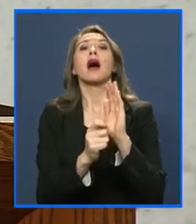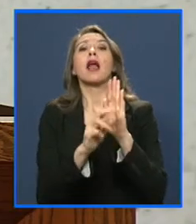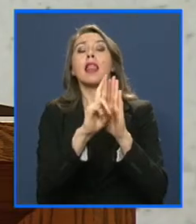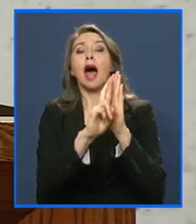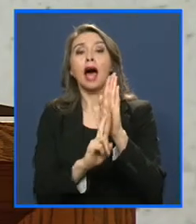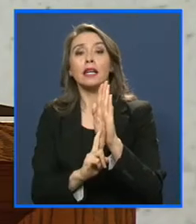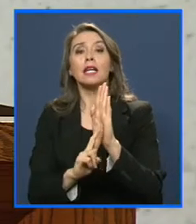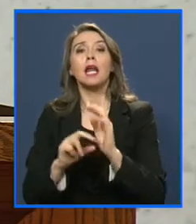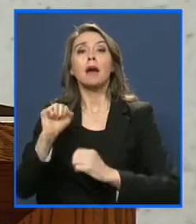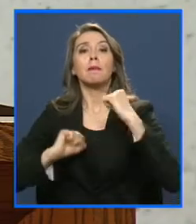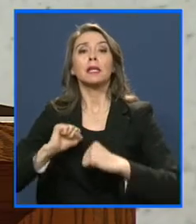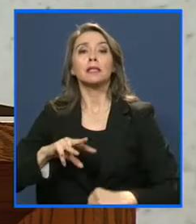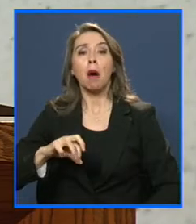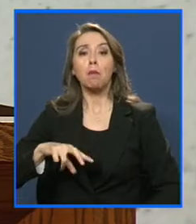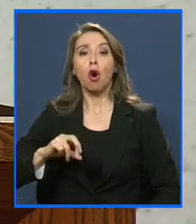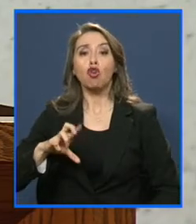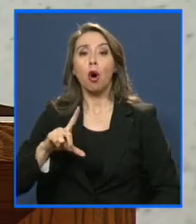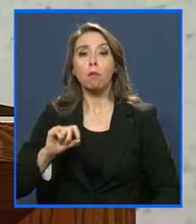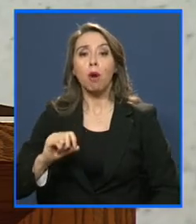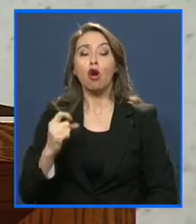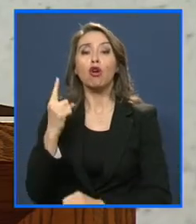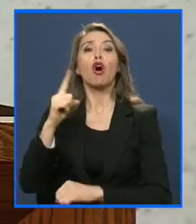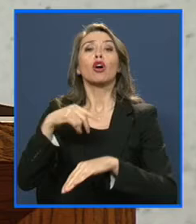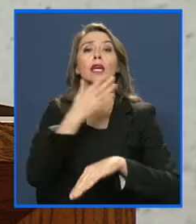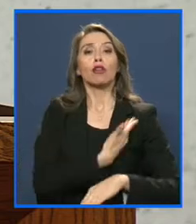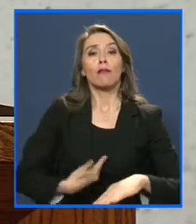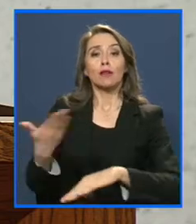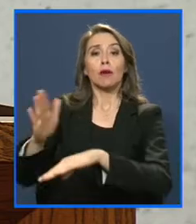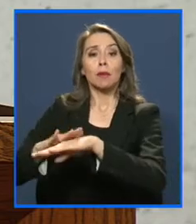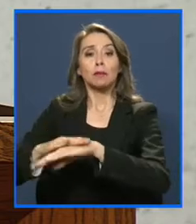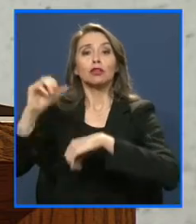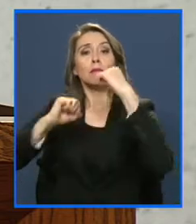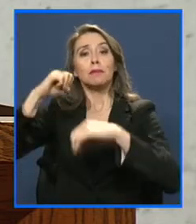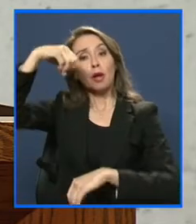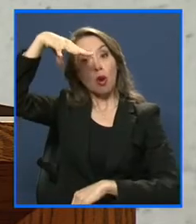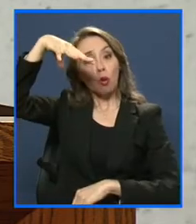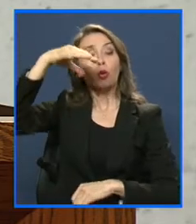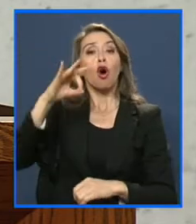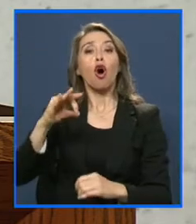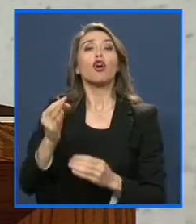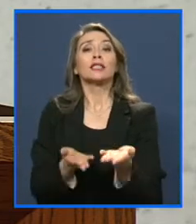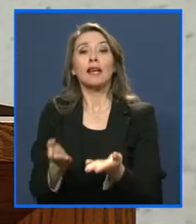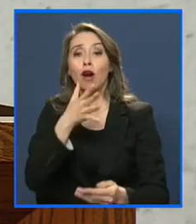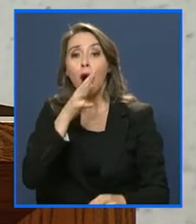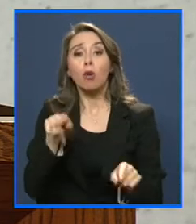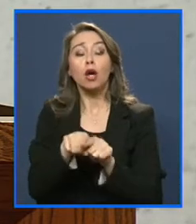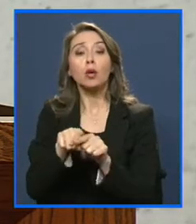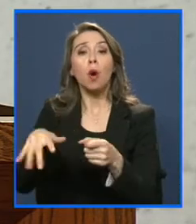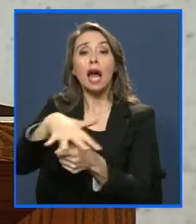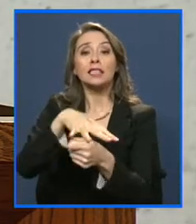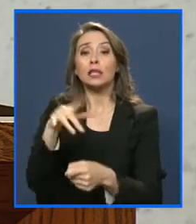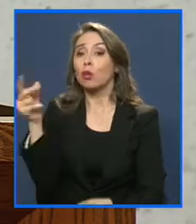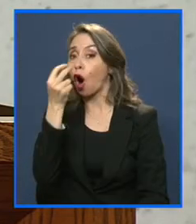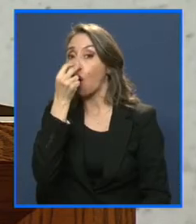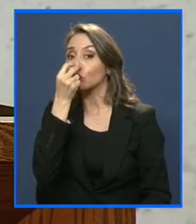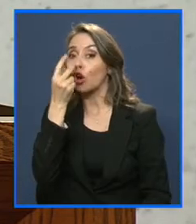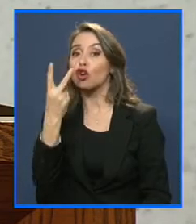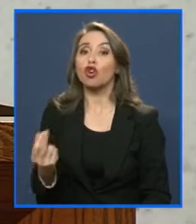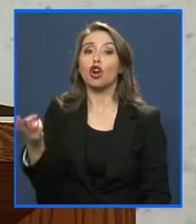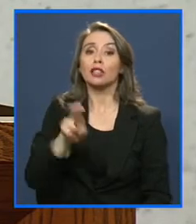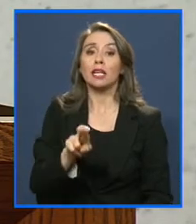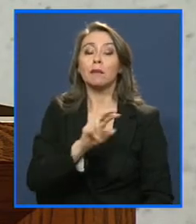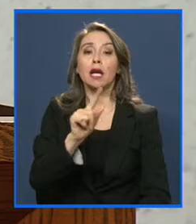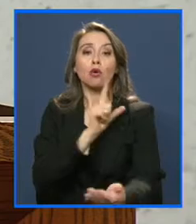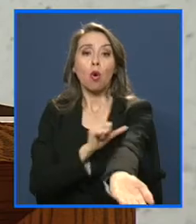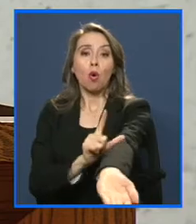concesionados en el ámbito de la energía o de los servicios sanitarios para que situaciones como la de osorno no se vuelvan a repetir en ninguna parte